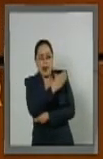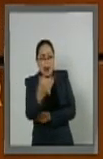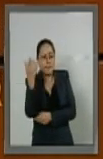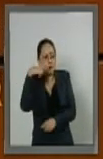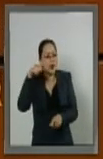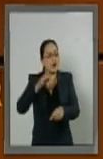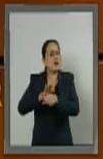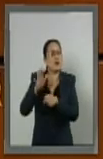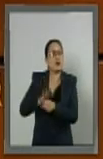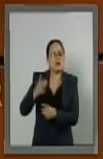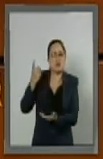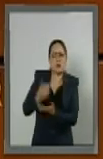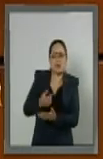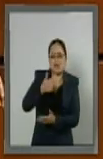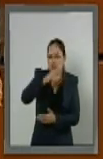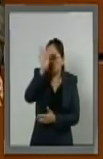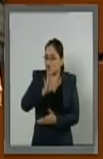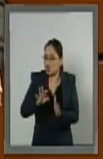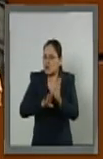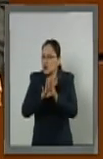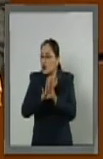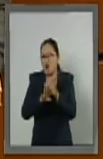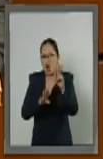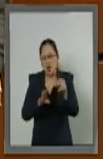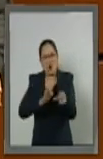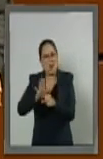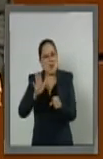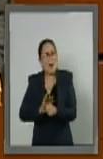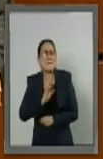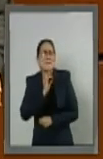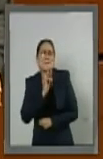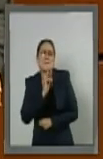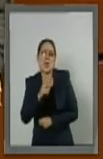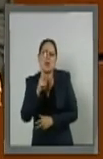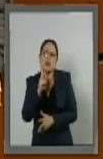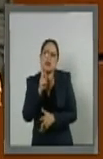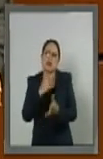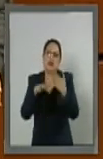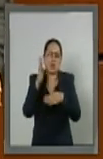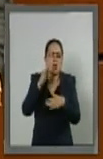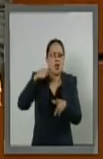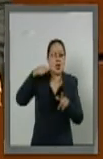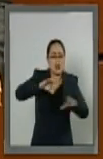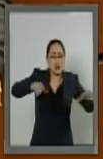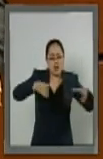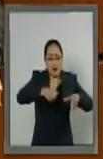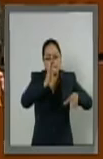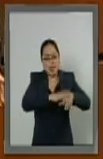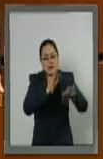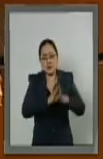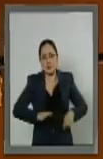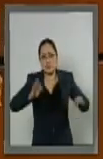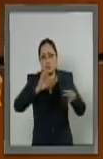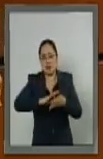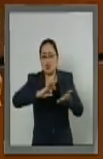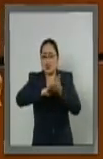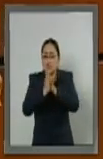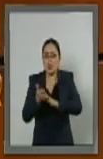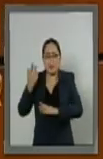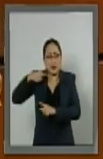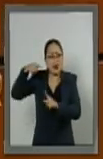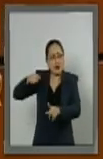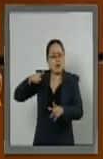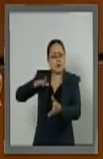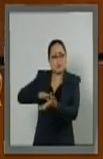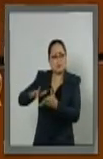no solamente crezca al 6%, sino que se redimensione como un sector mucho más importante en la